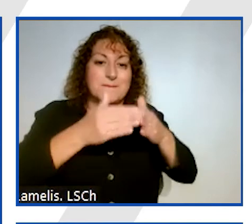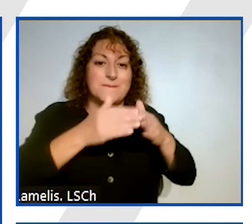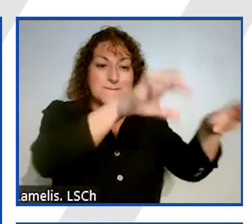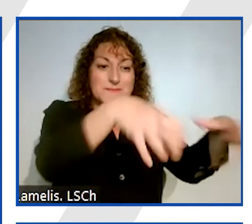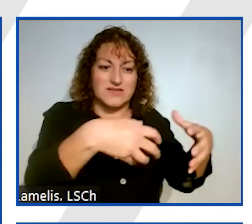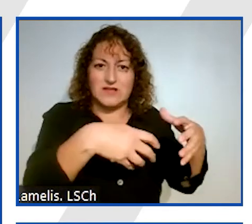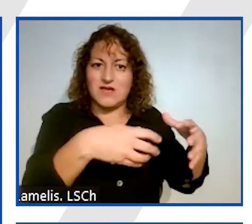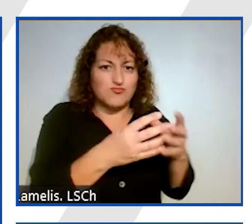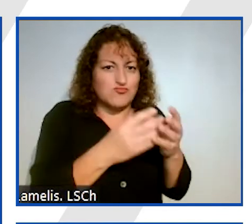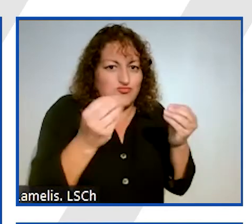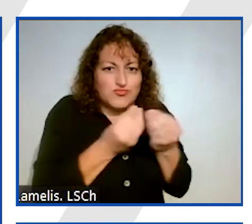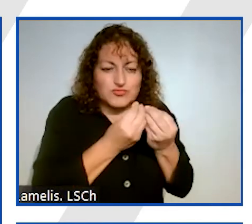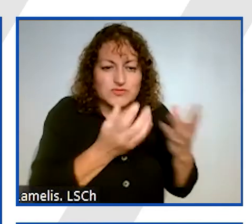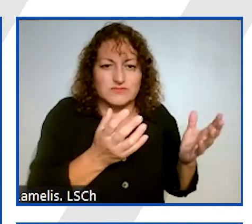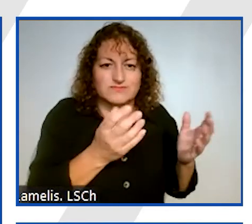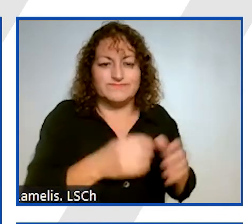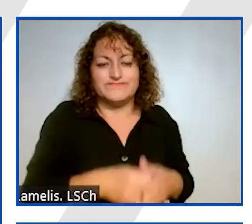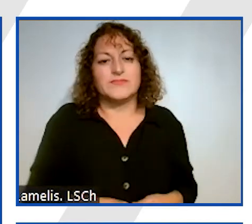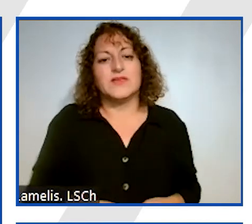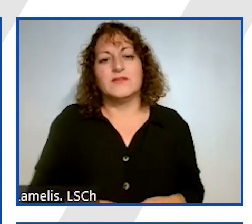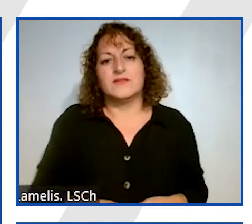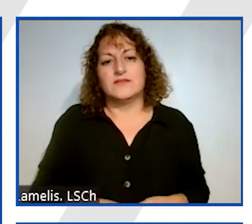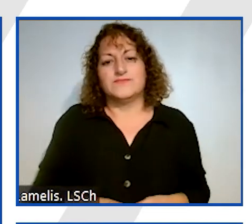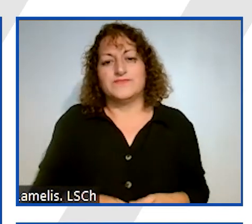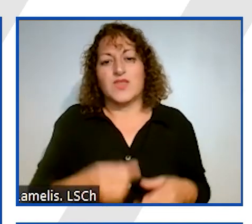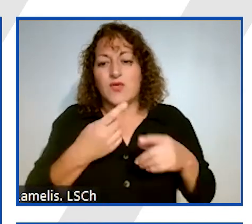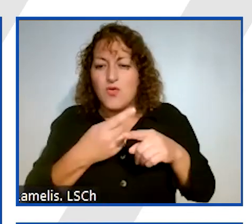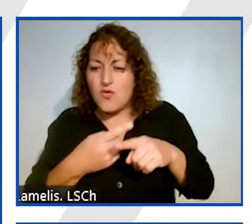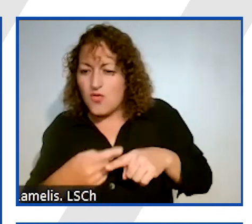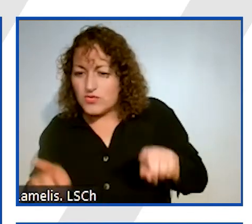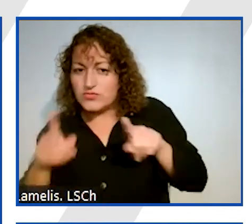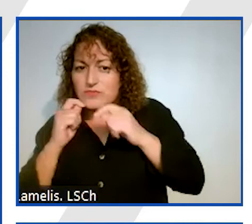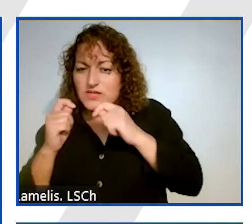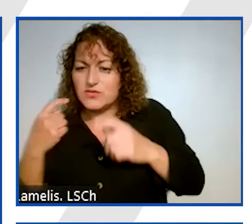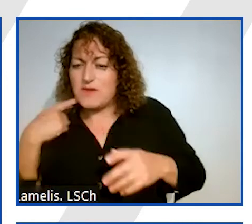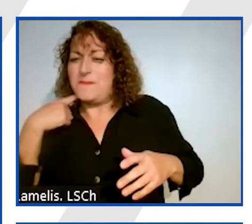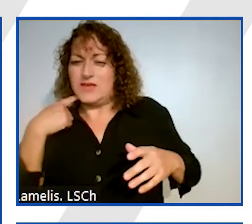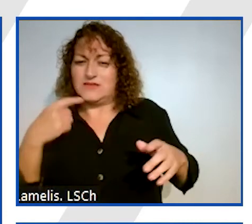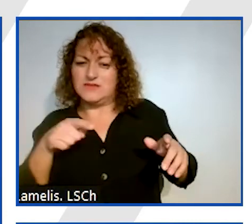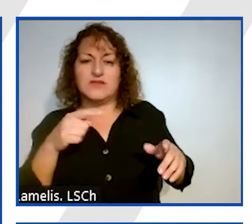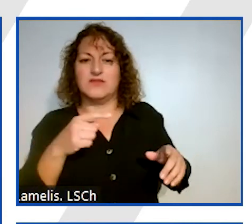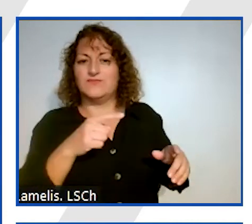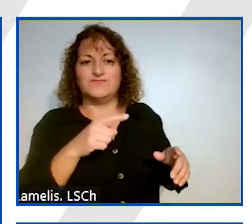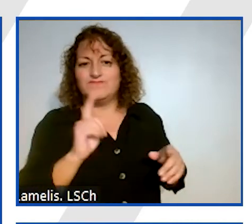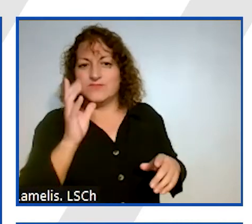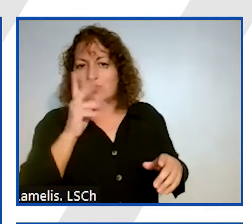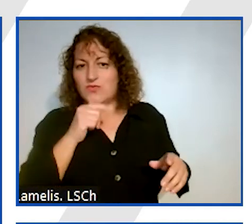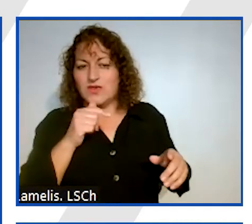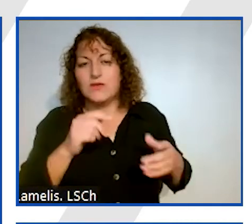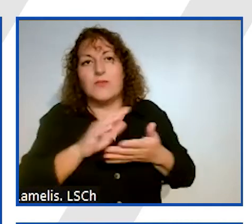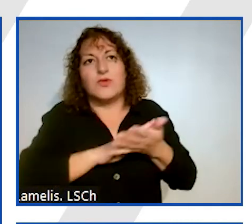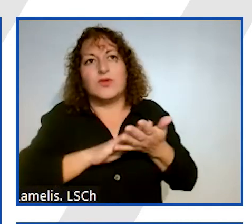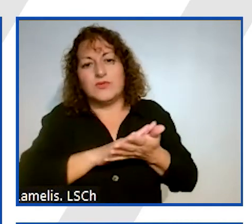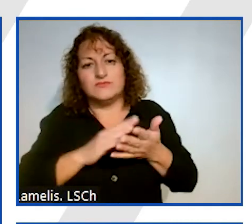No hay ninguna otra explicación, no hay ninguna otra amenaza. Porque aquí se consideran todas las amenazas que puede tener una especie, por ejemplo, la destrucción de